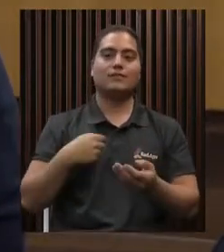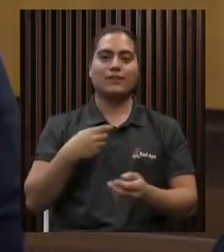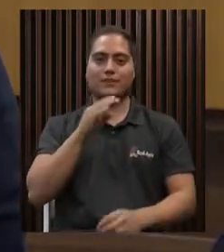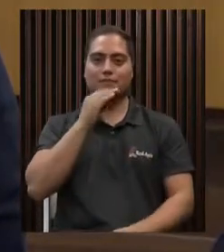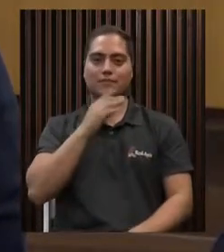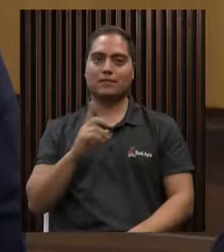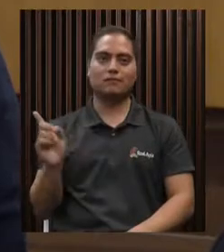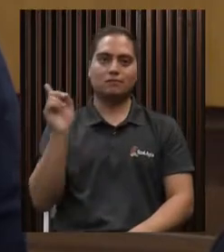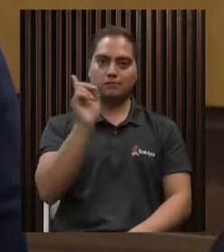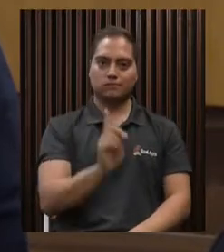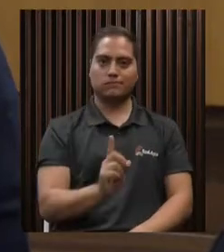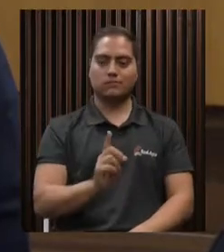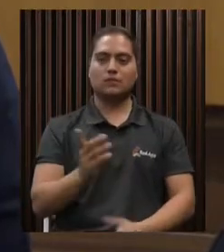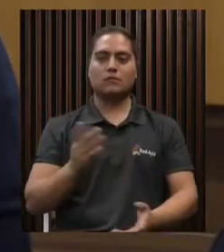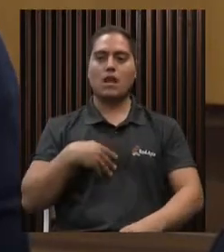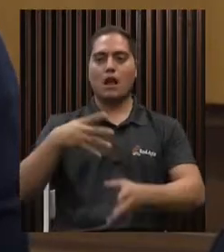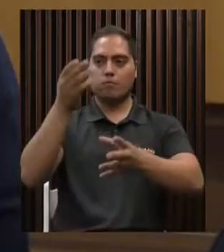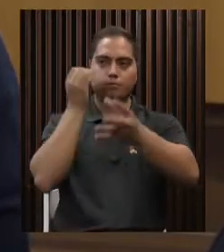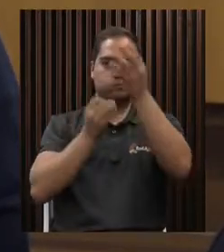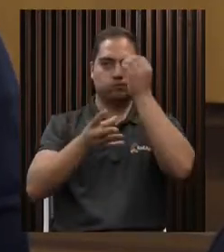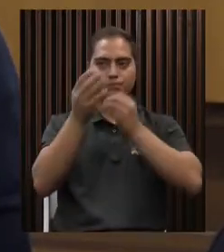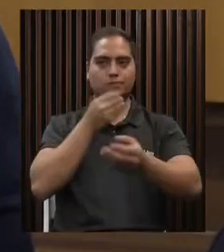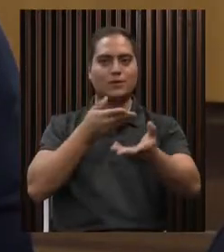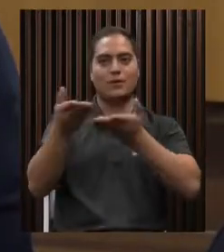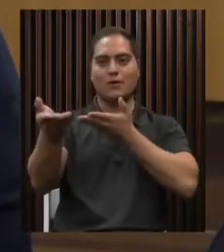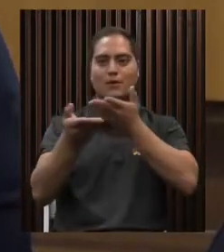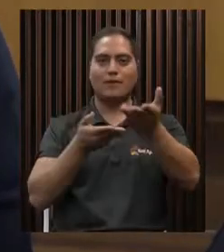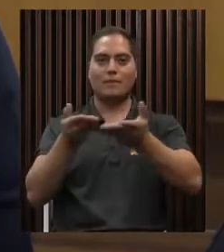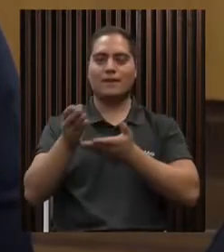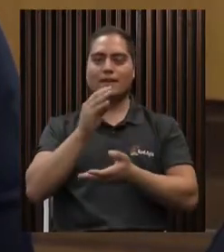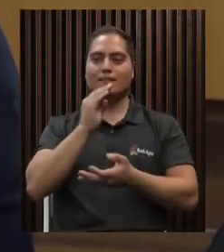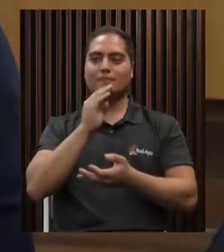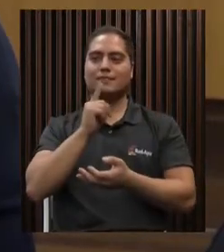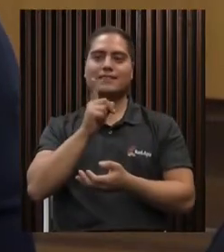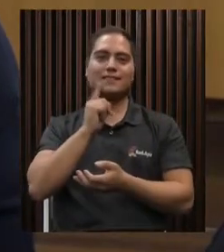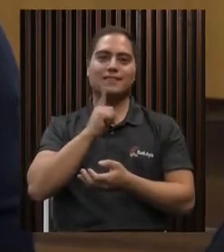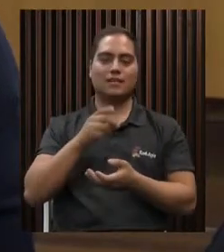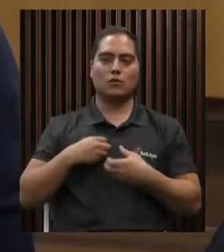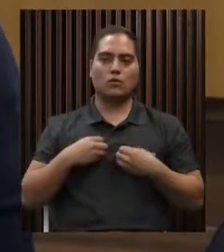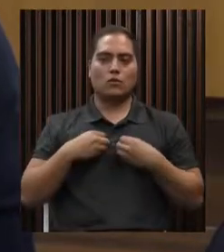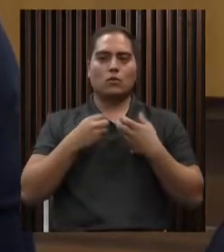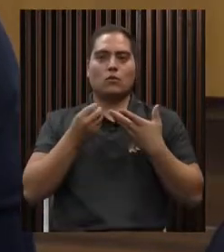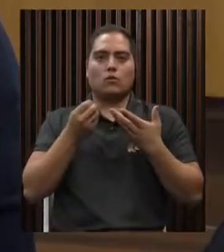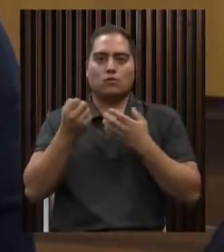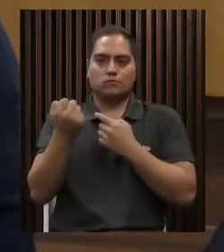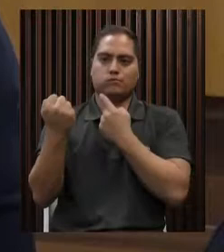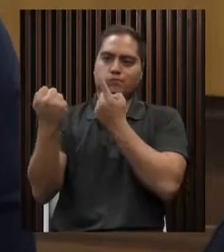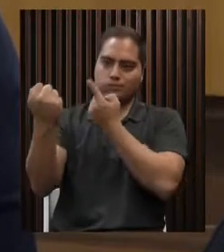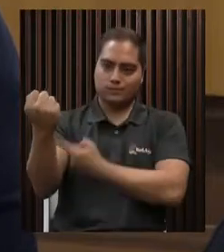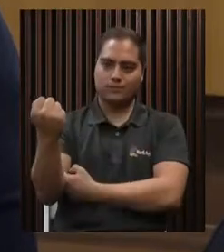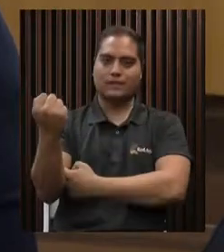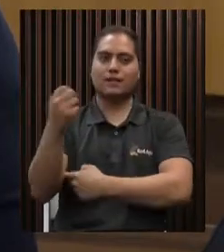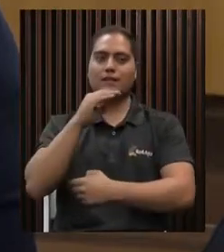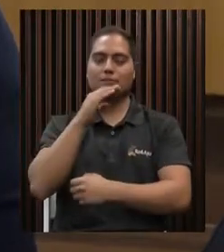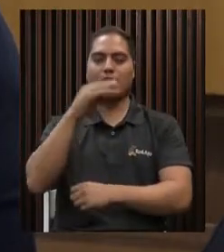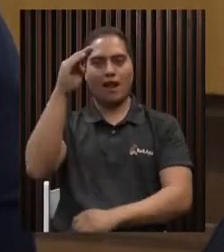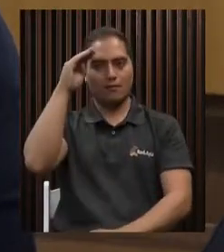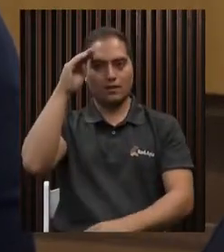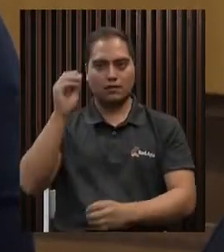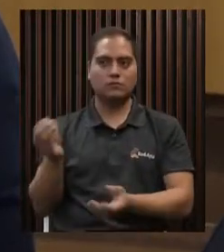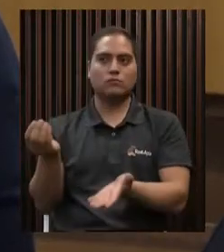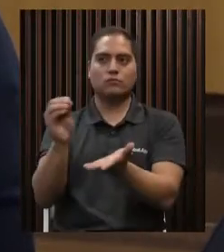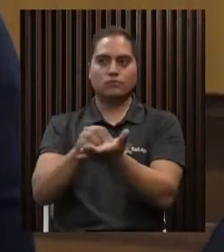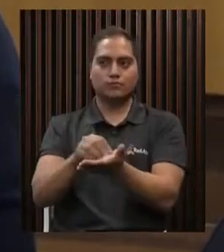a aprender, a compartir y a llevar también energía y lindas experiencias para poder sumar más,